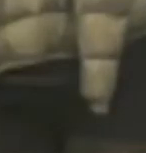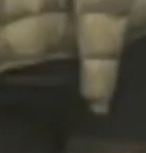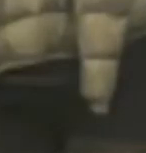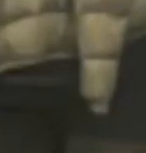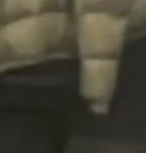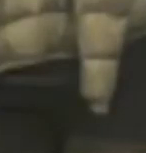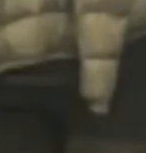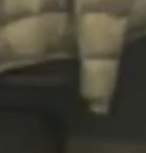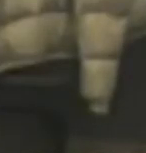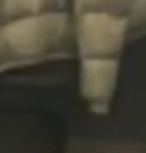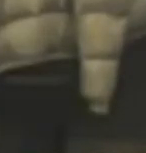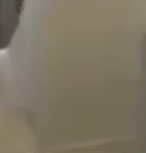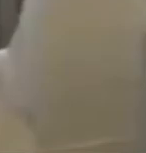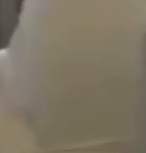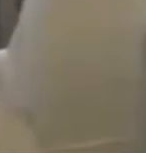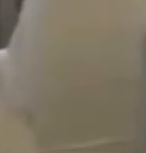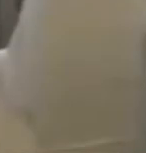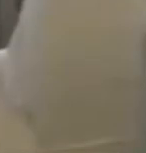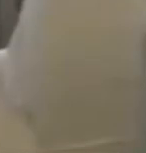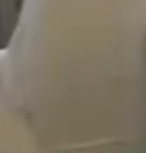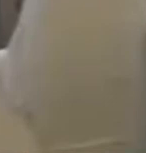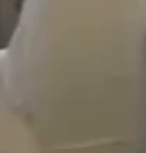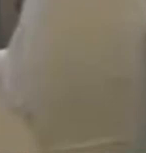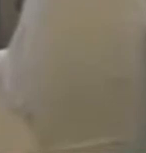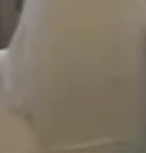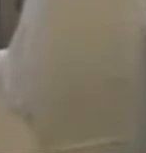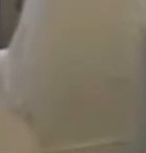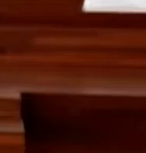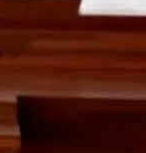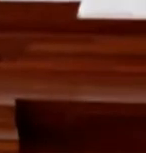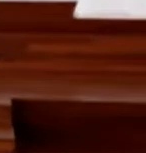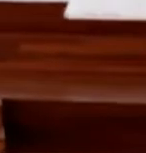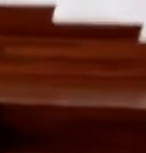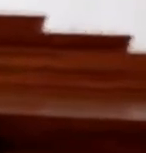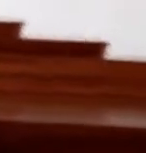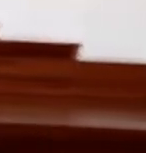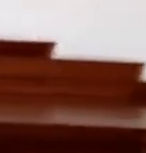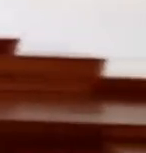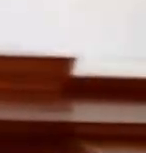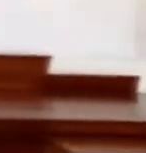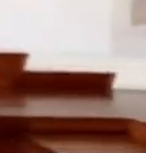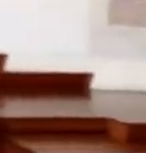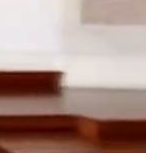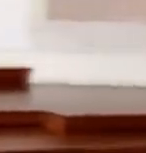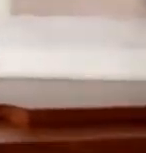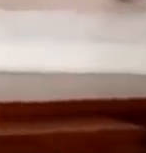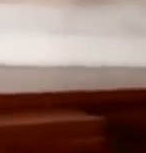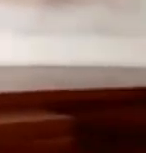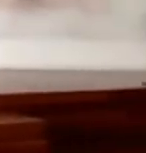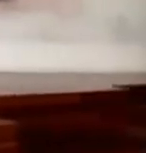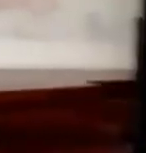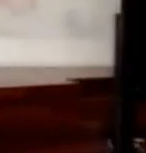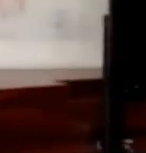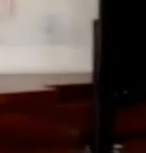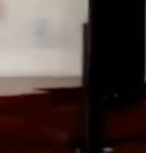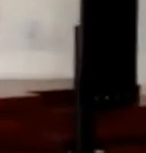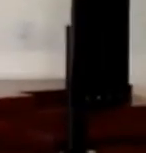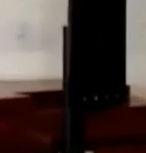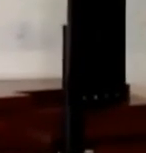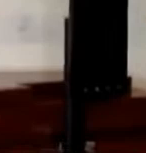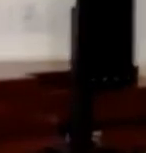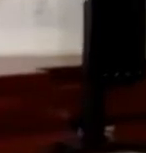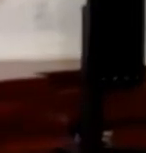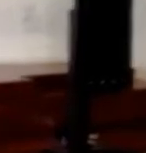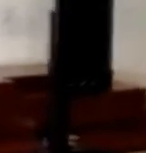que hay de género en esa empresa no se debe a pues falta de oportunidades, sino que hay diferencias genéticas